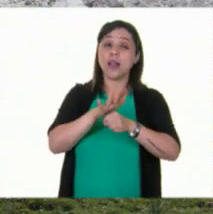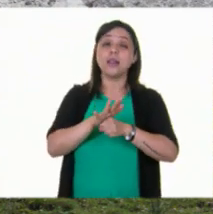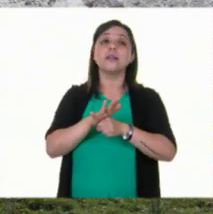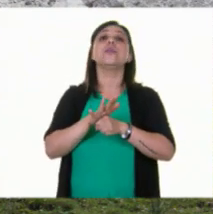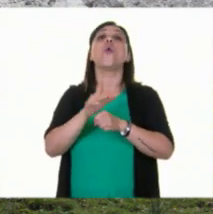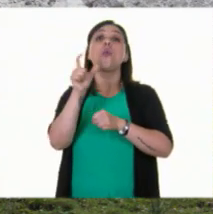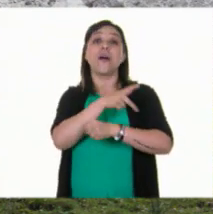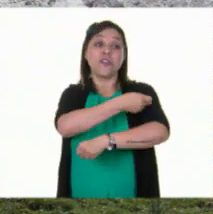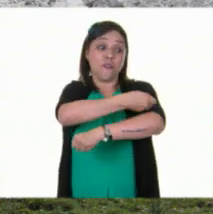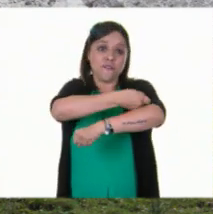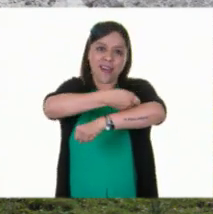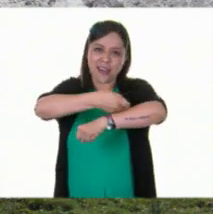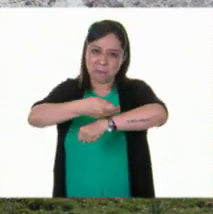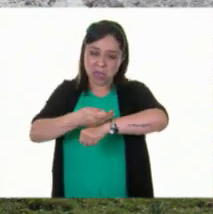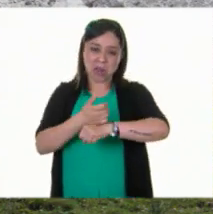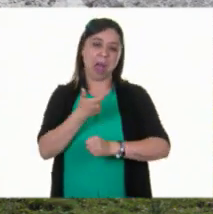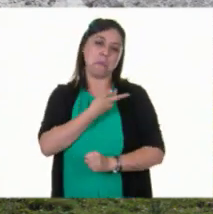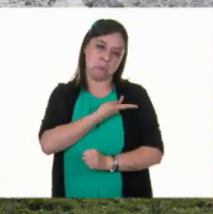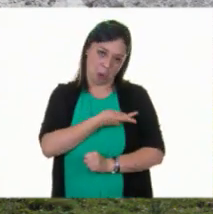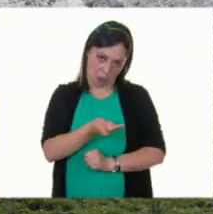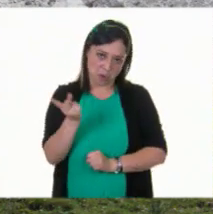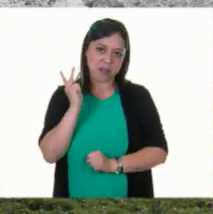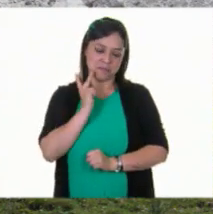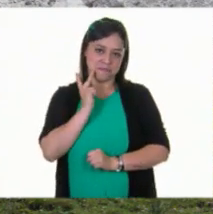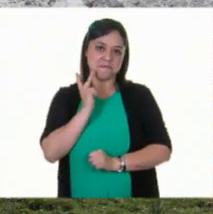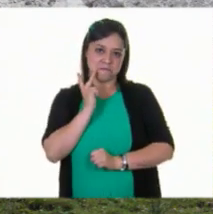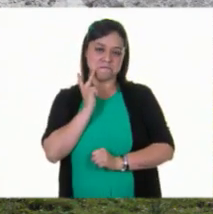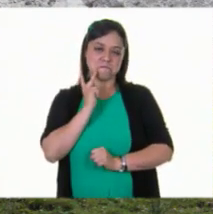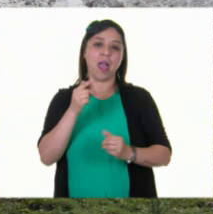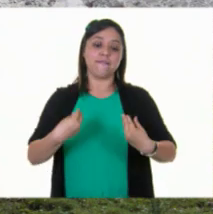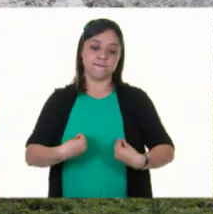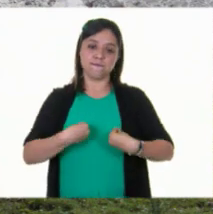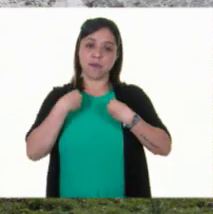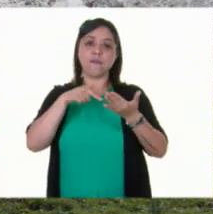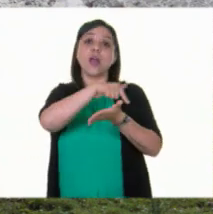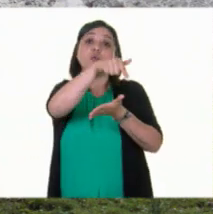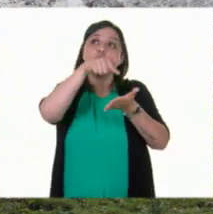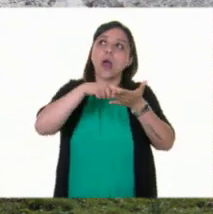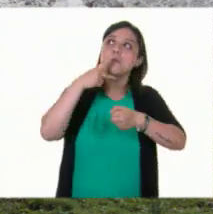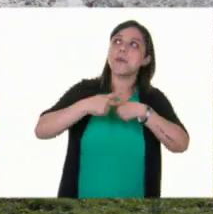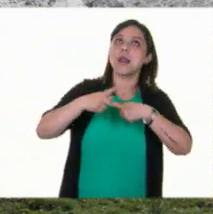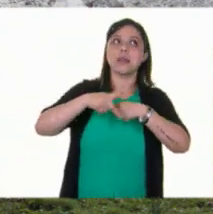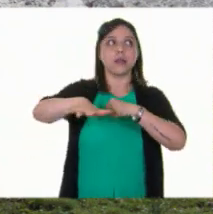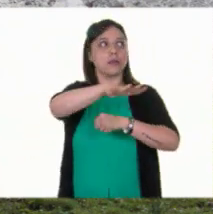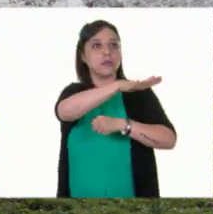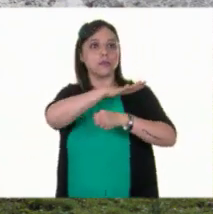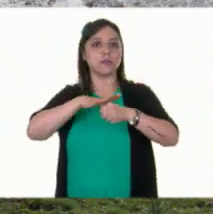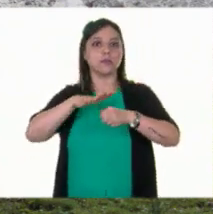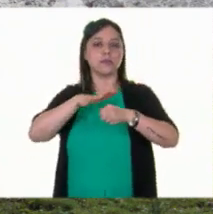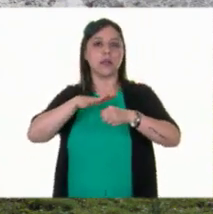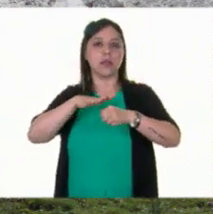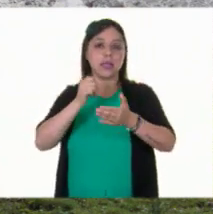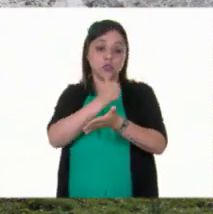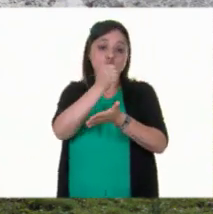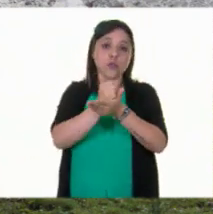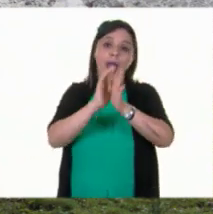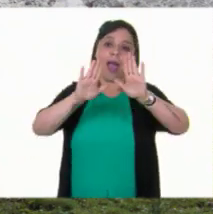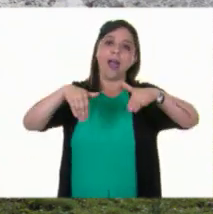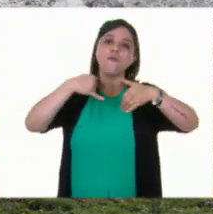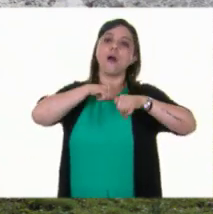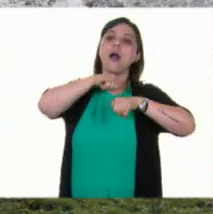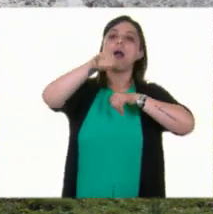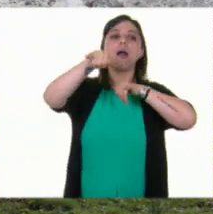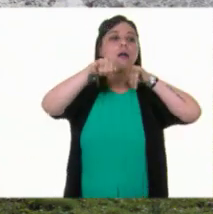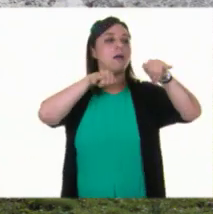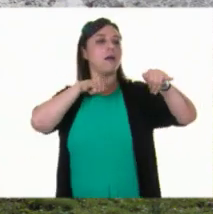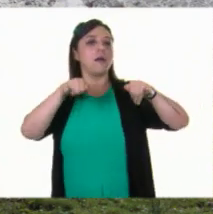las familias con pocos recursos económicos ocupan zonas de alto riesgo, alrededor o fuera de las ciudades, porque no están